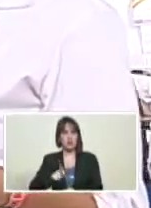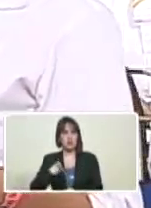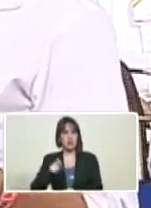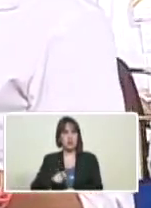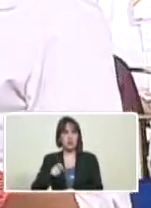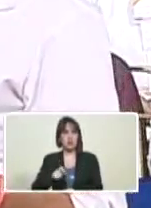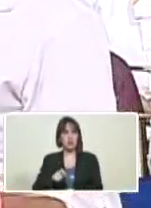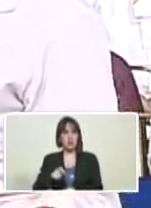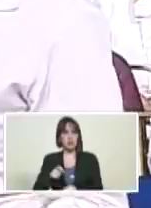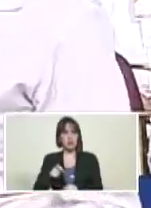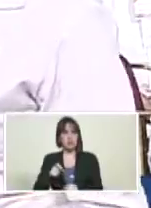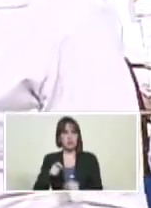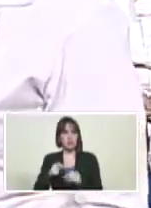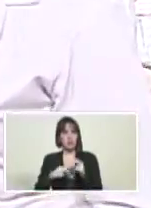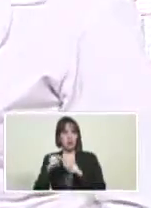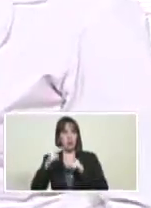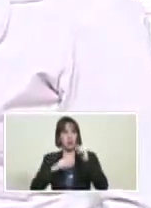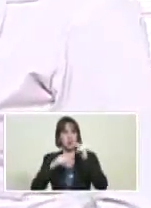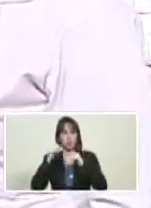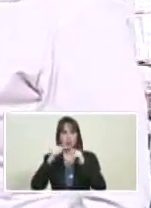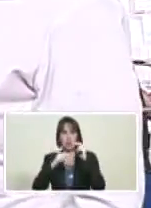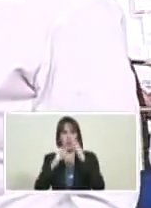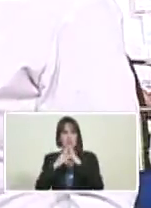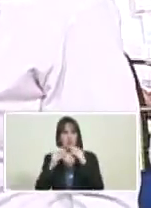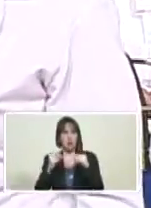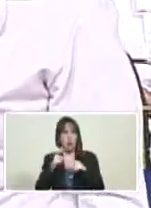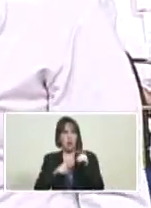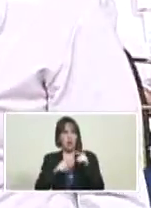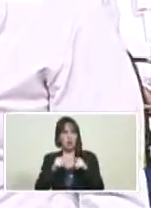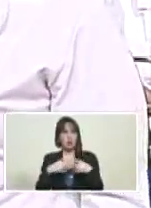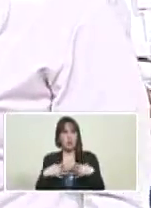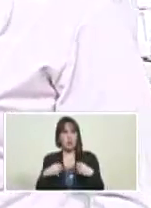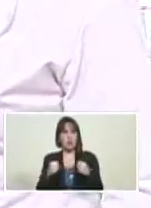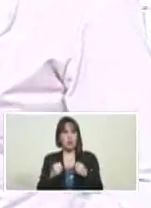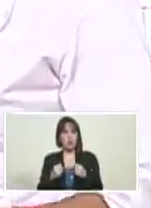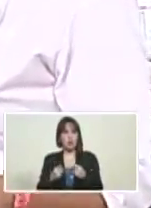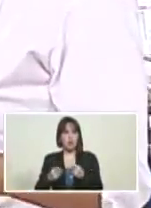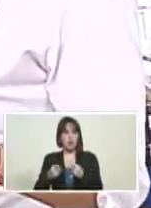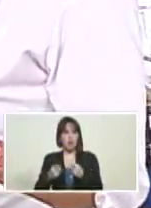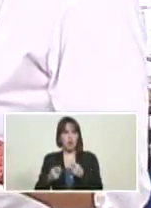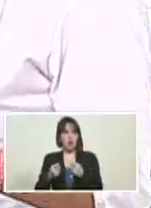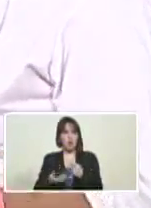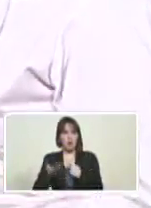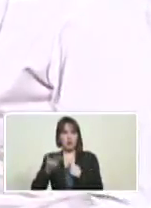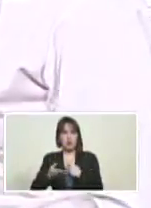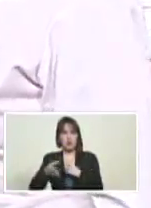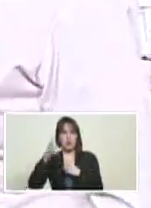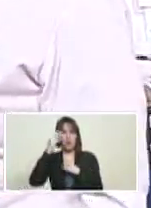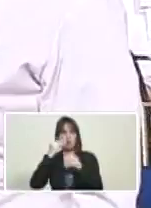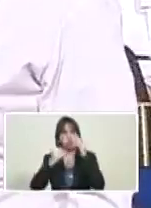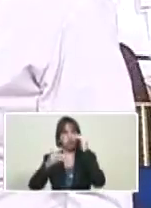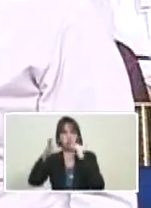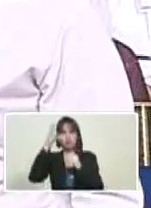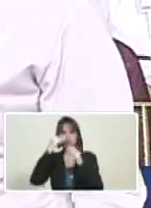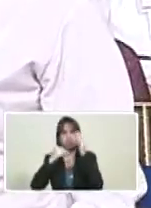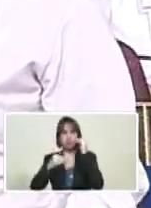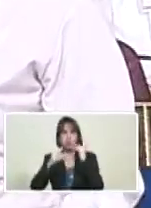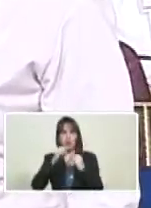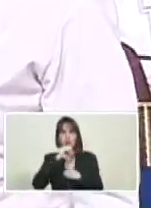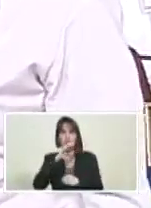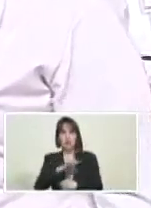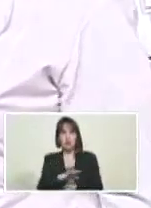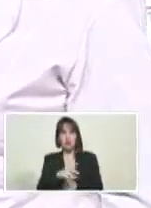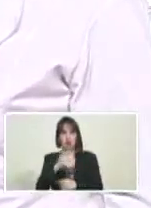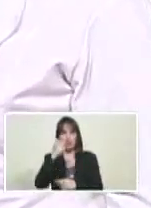de construir de todos los ámbitos del quehacer en la salud la formación de sujetos históricos